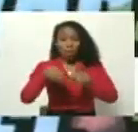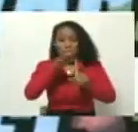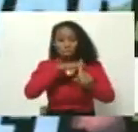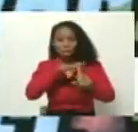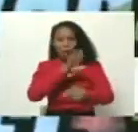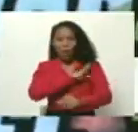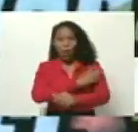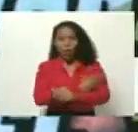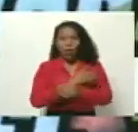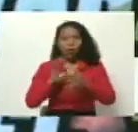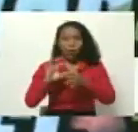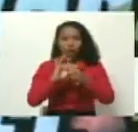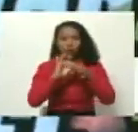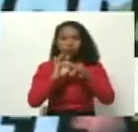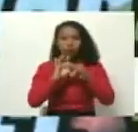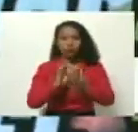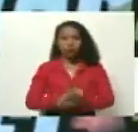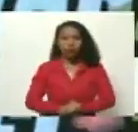poder